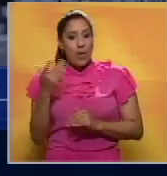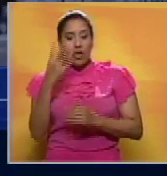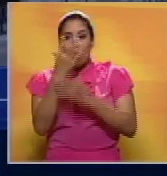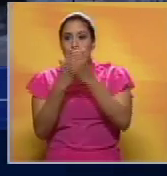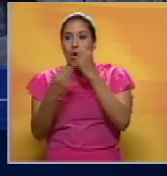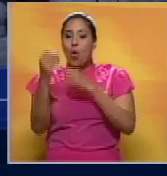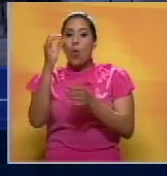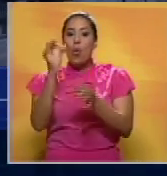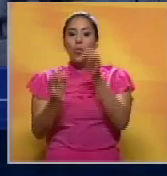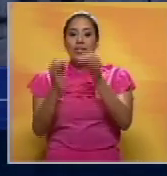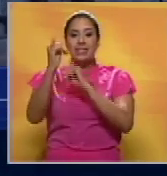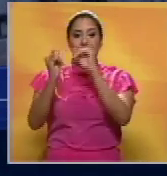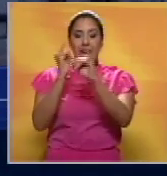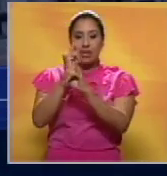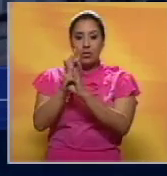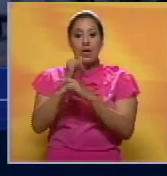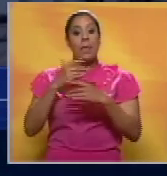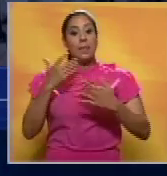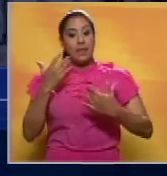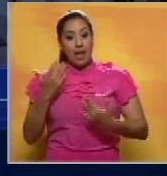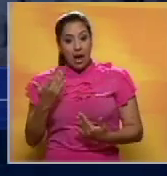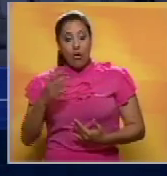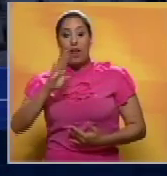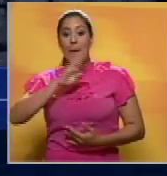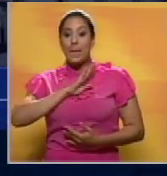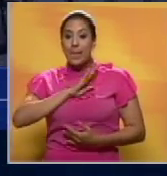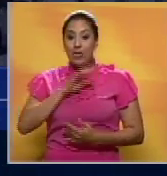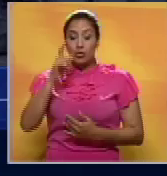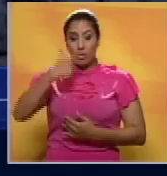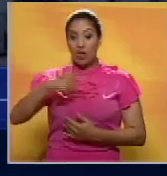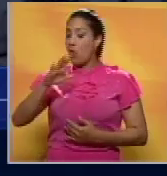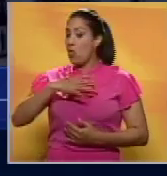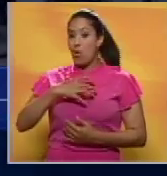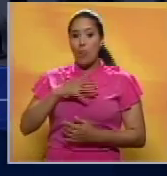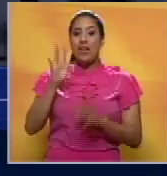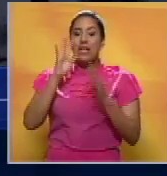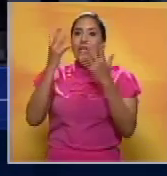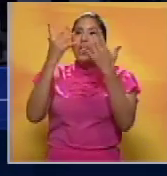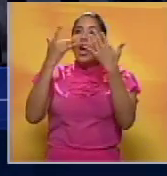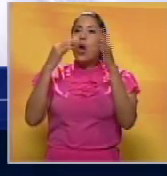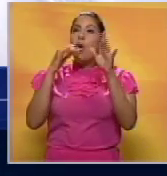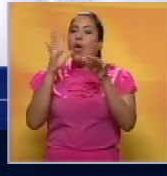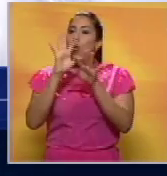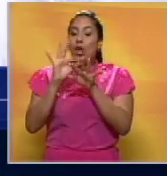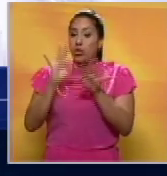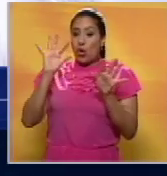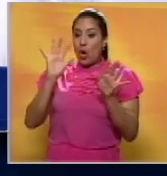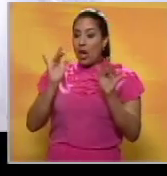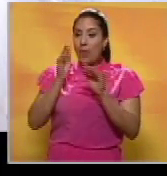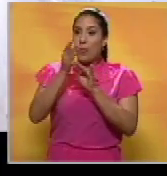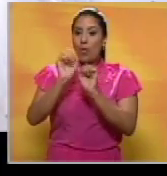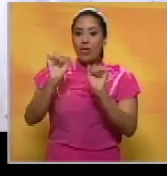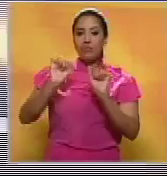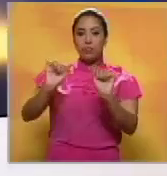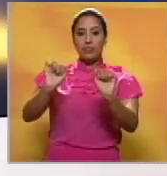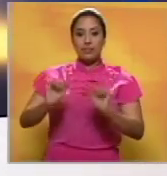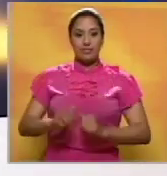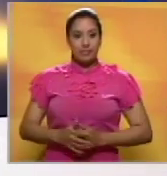huyen de la justicia internacional. Reiteró que Venezuela es para ellos como un cristal en donde nada puede